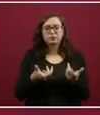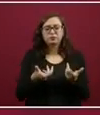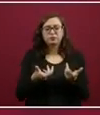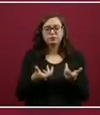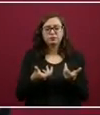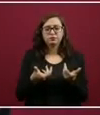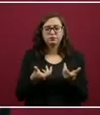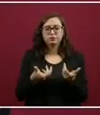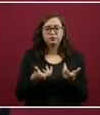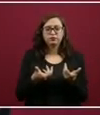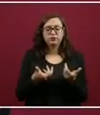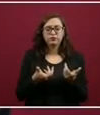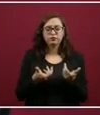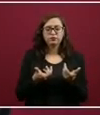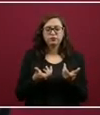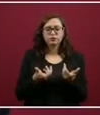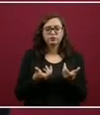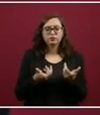que